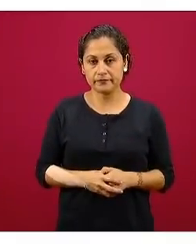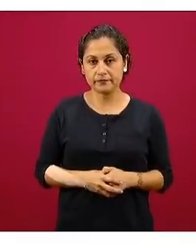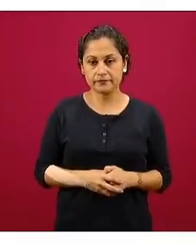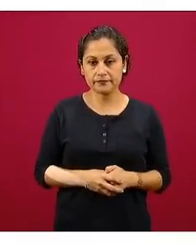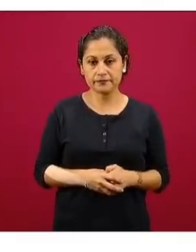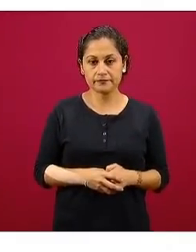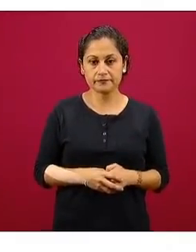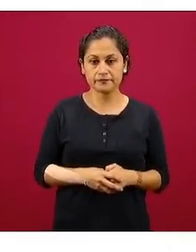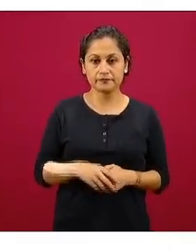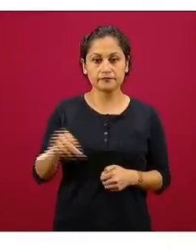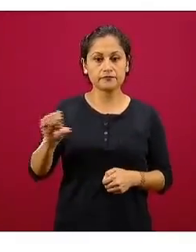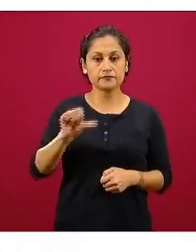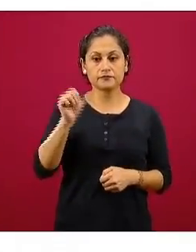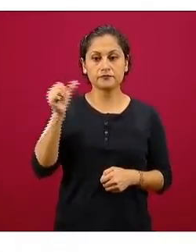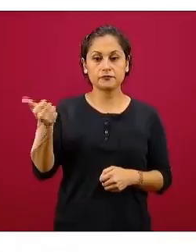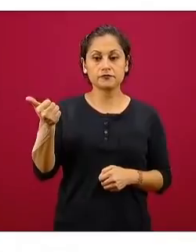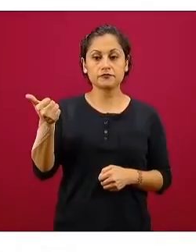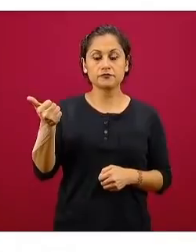La siguiente y